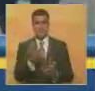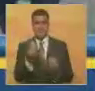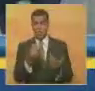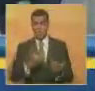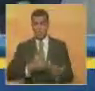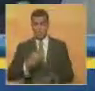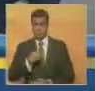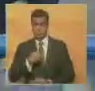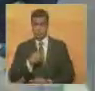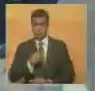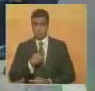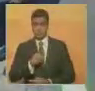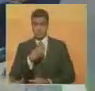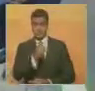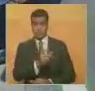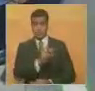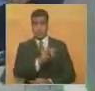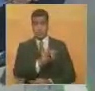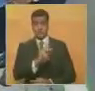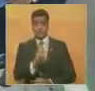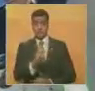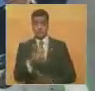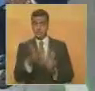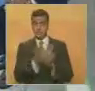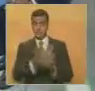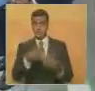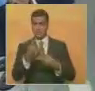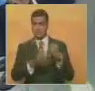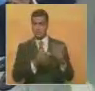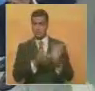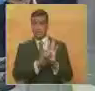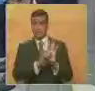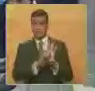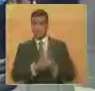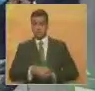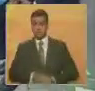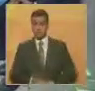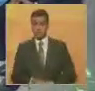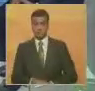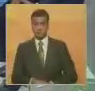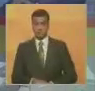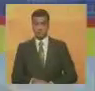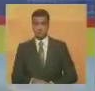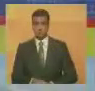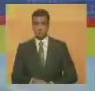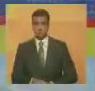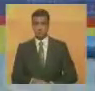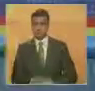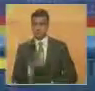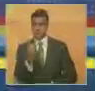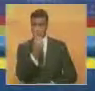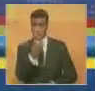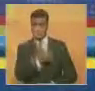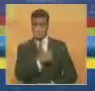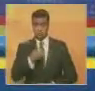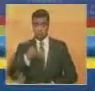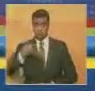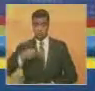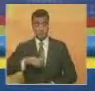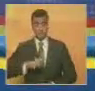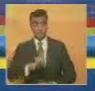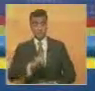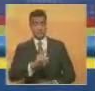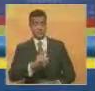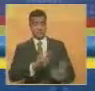yo siendo una víctima de pip formar parte de este proceso legal Bueno simplente vamos a tener un formato de